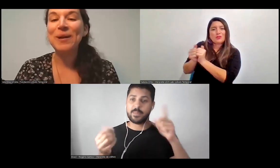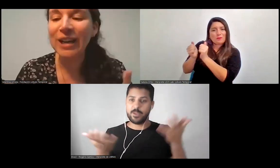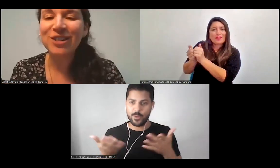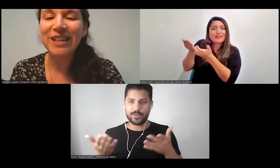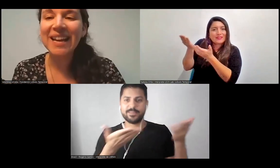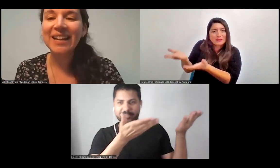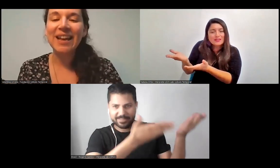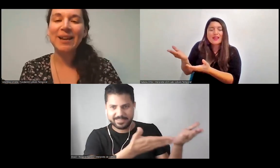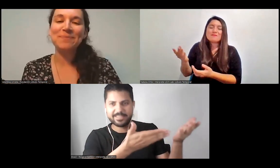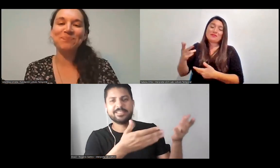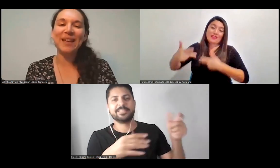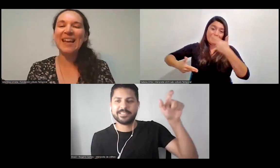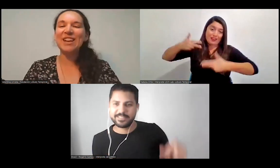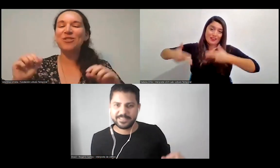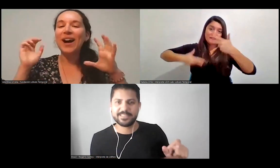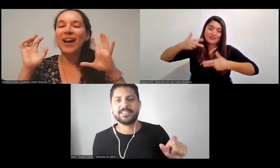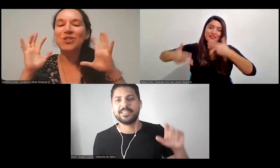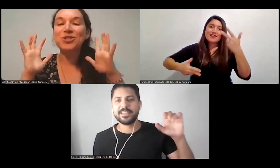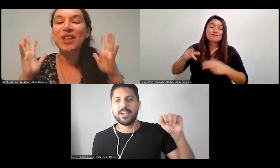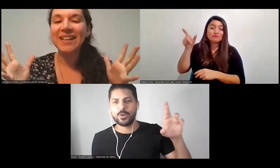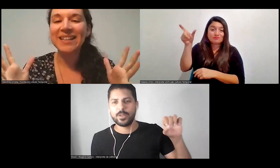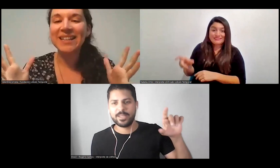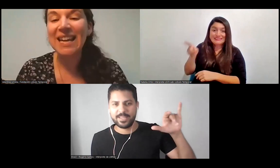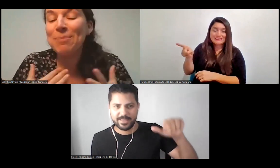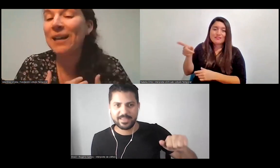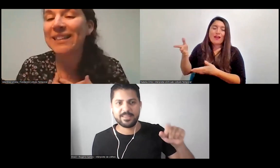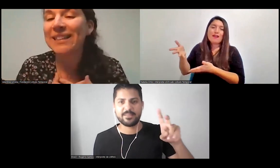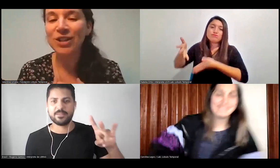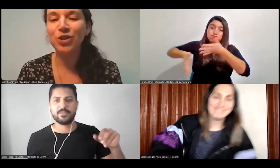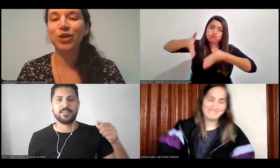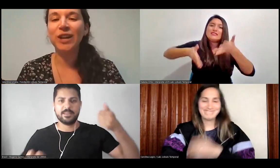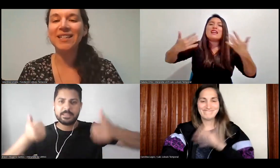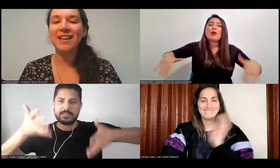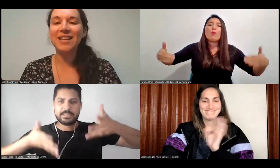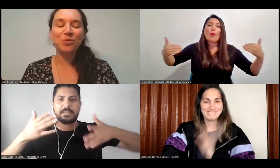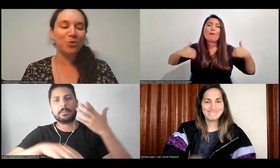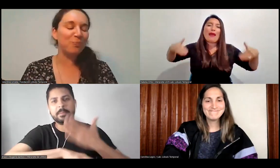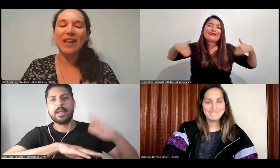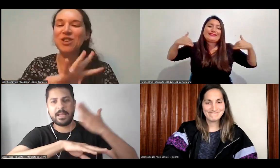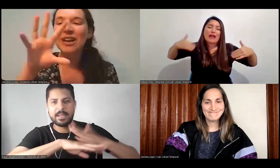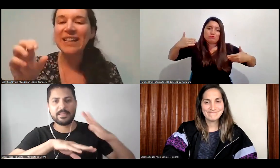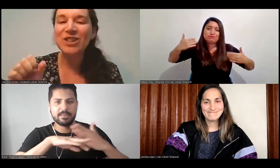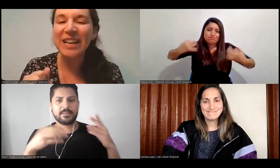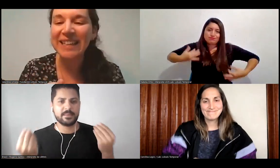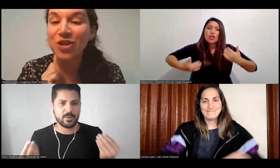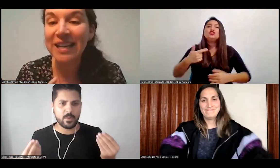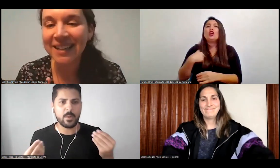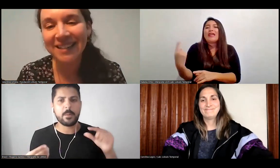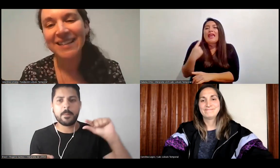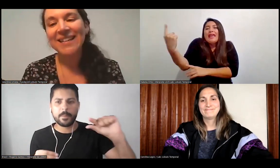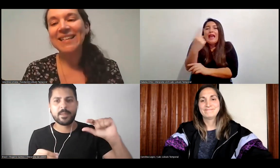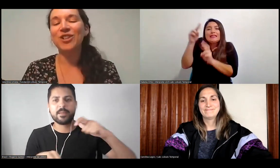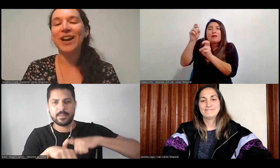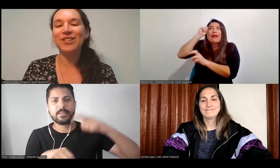porque finalmente Carolina es la que nos va a contar ya desde la práctica. Yo les hice ahí un pequeño barrido de la